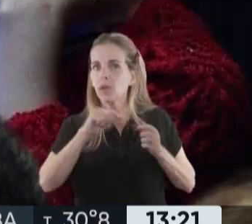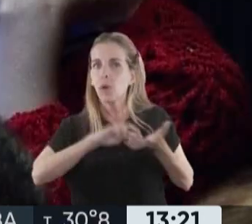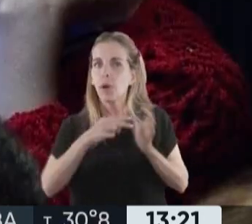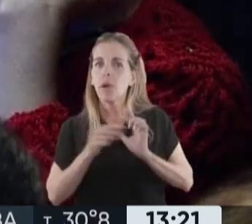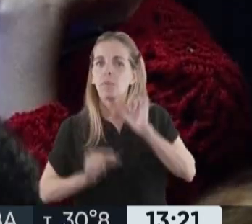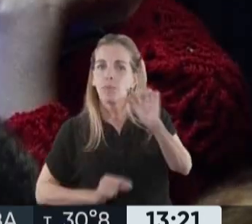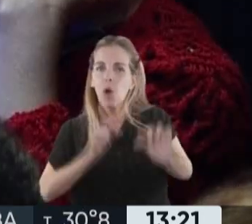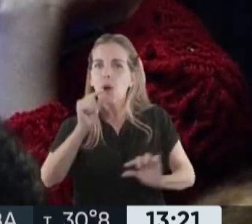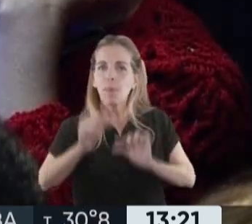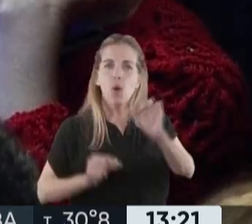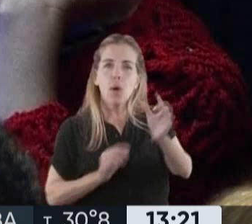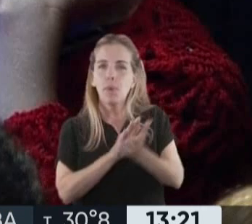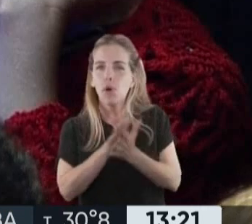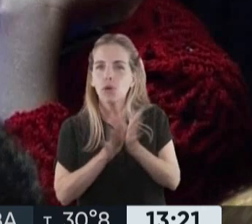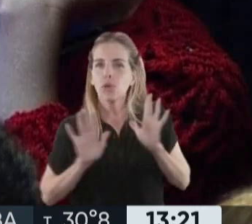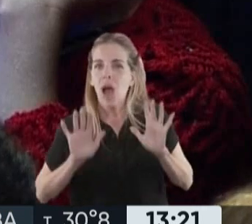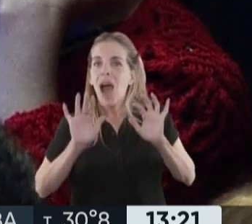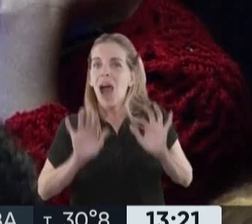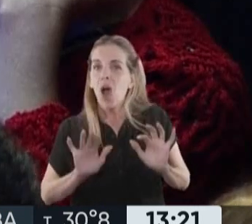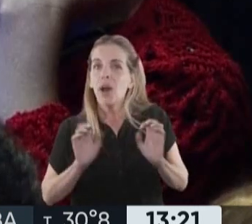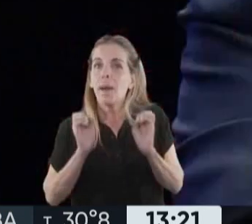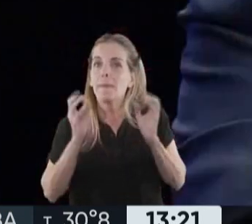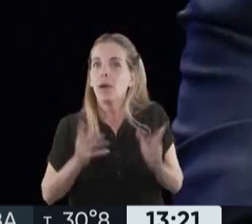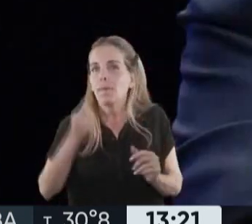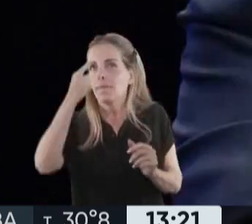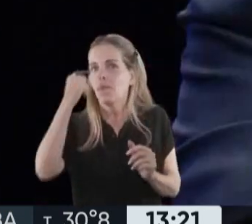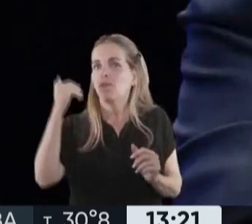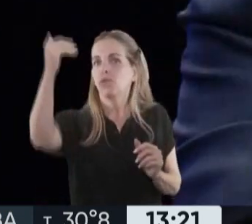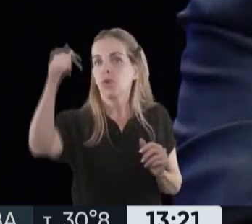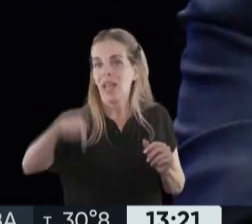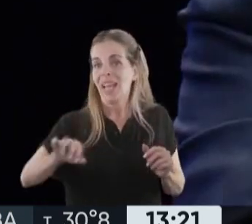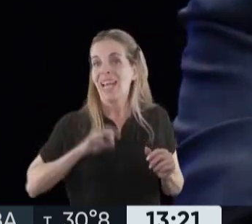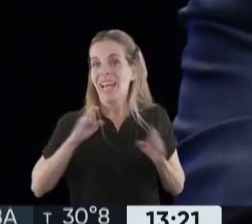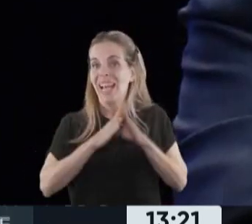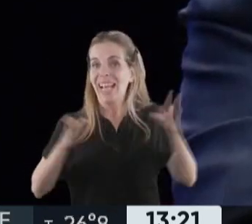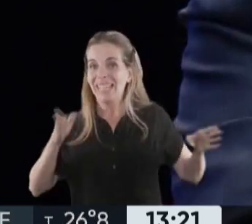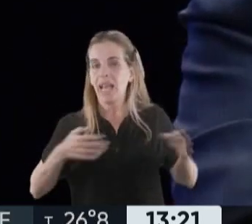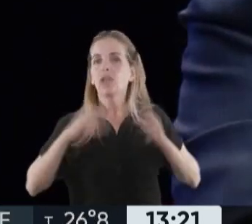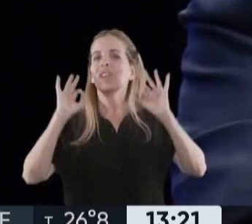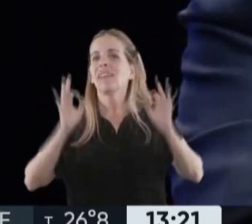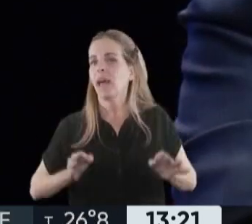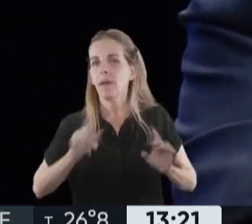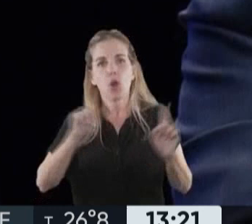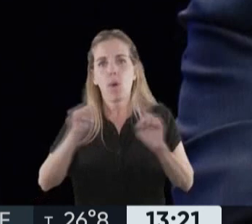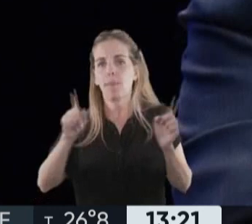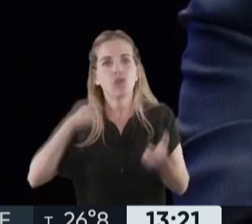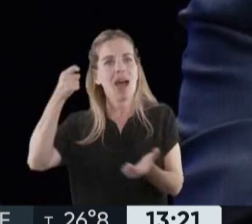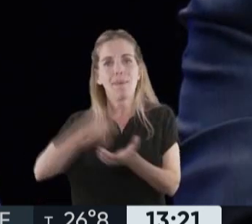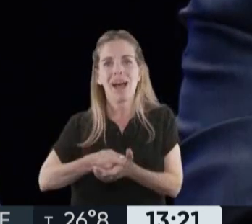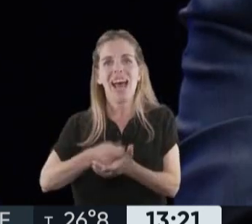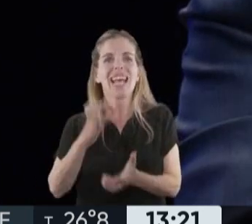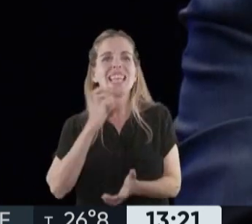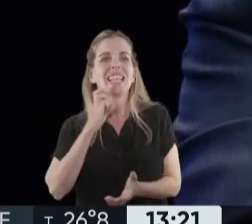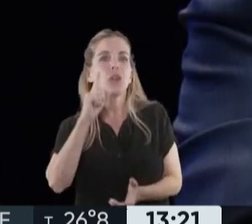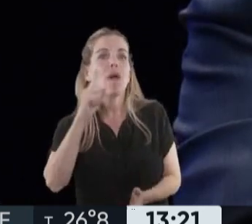Ahora ya tenemos claro dónde está el horizonte. Ya sabemos que este año no vamos a tener que desembolsar 19.000 millones de